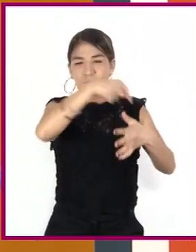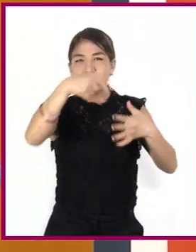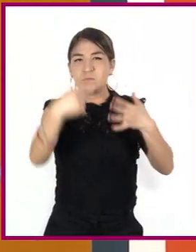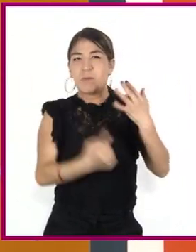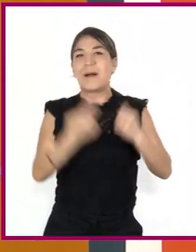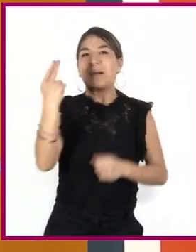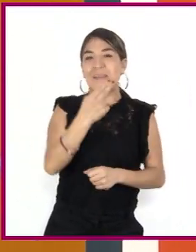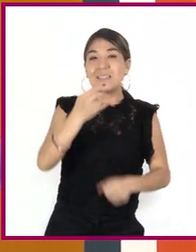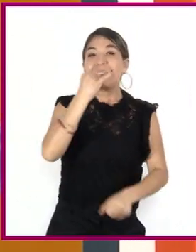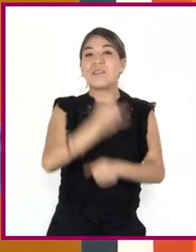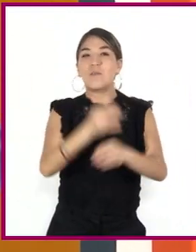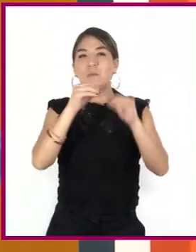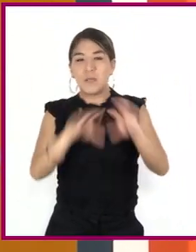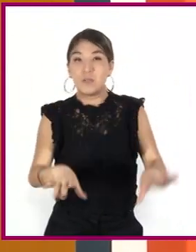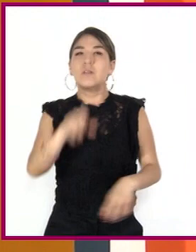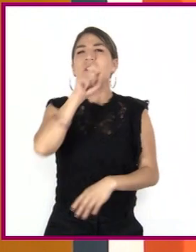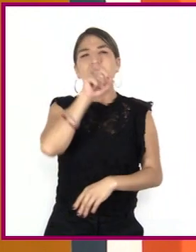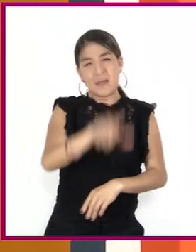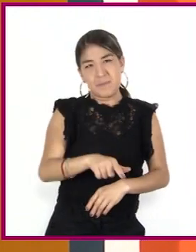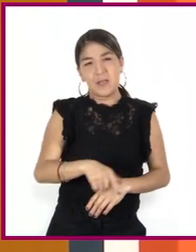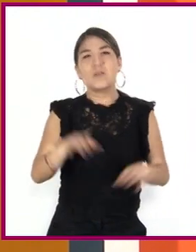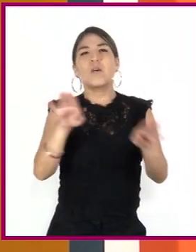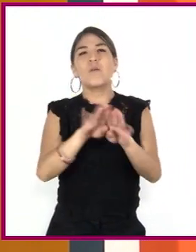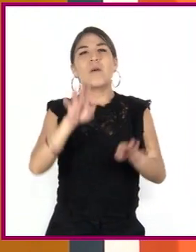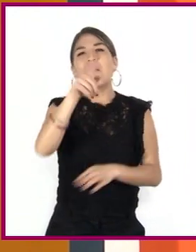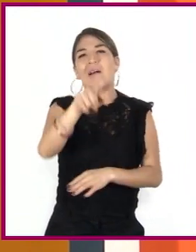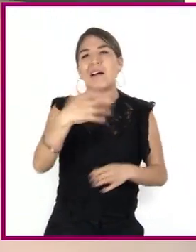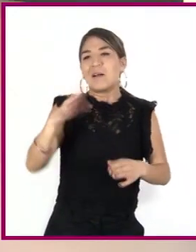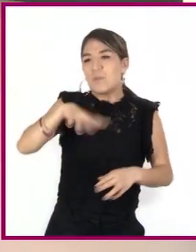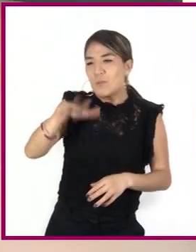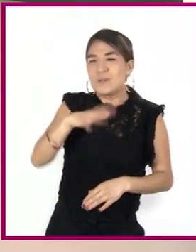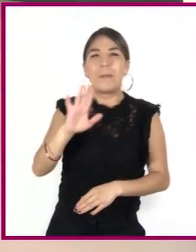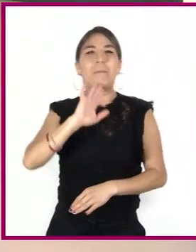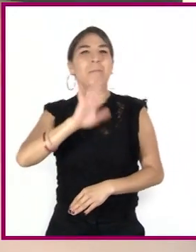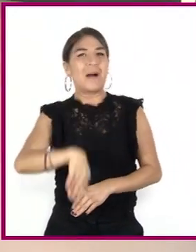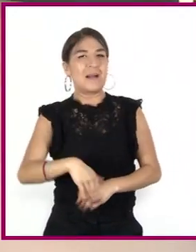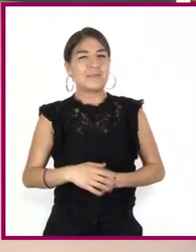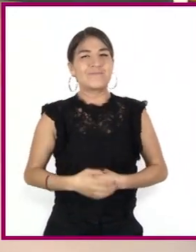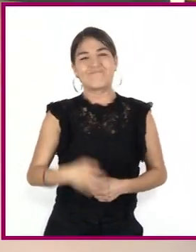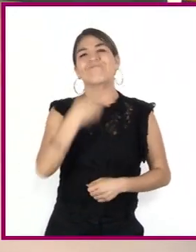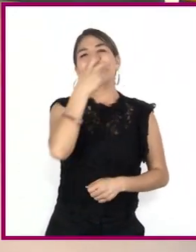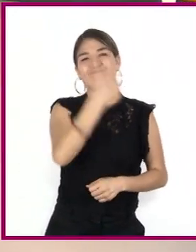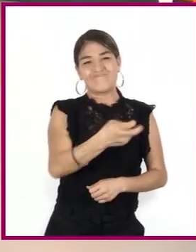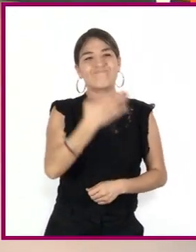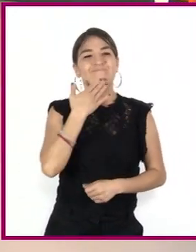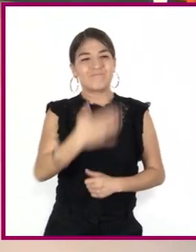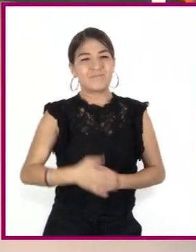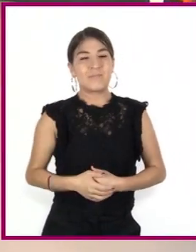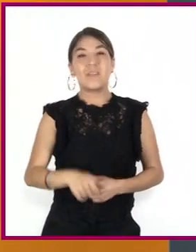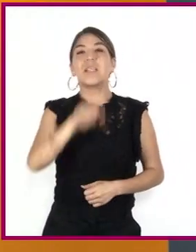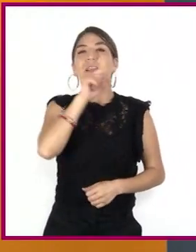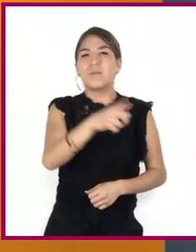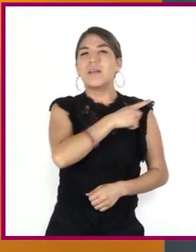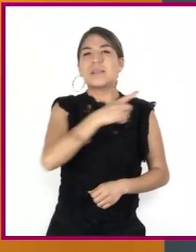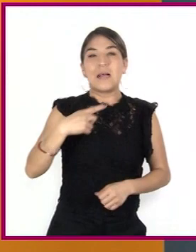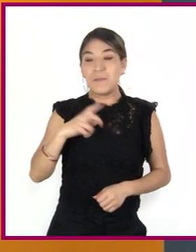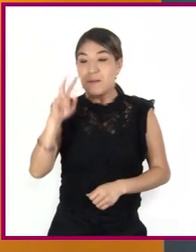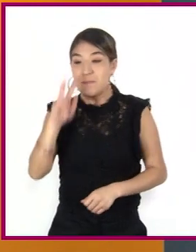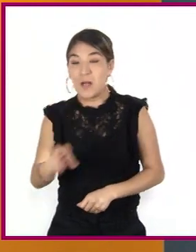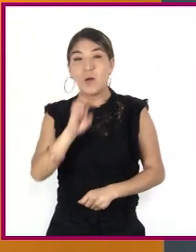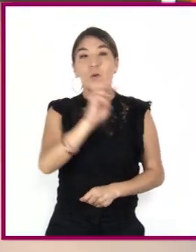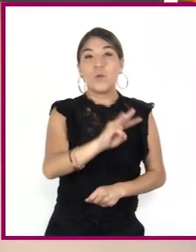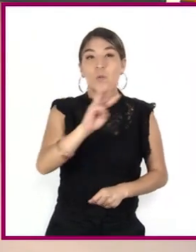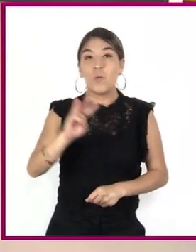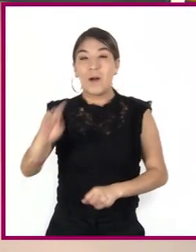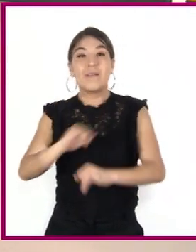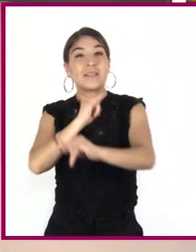necesitamos información y así no desviar nuestra búsqueda. Exacto. Además de visitar siempre páginas confiables